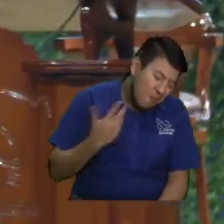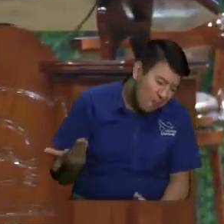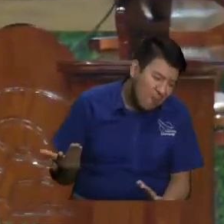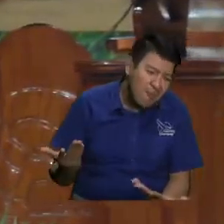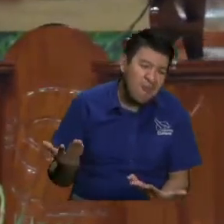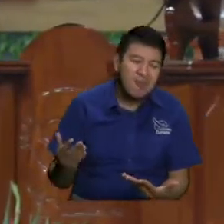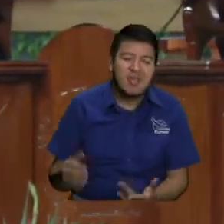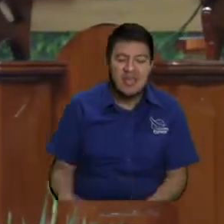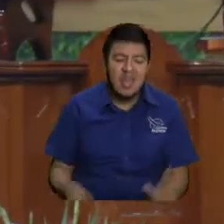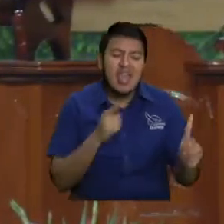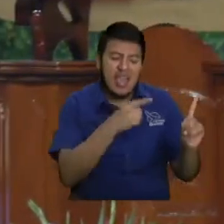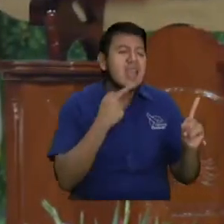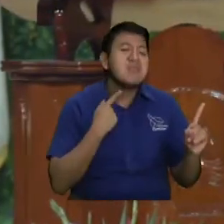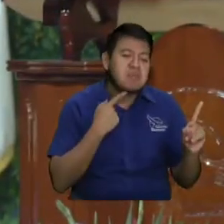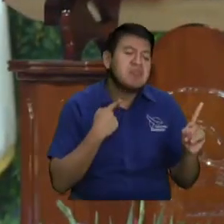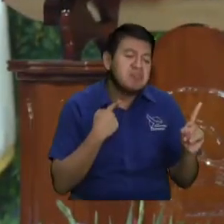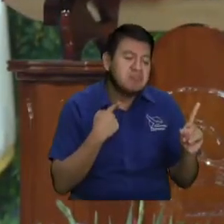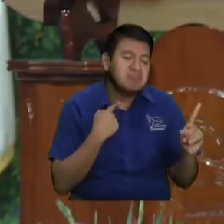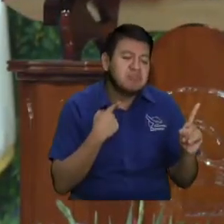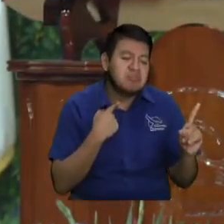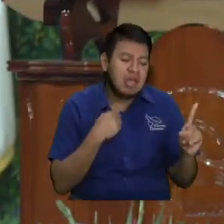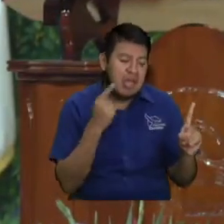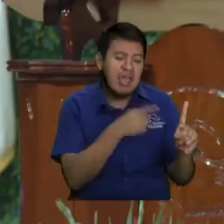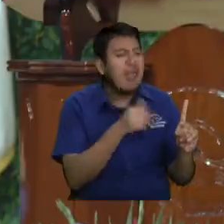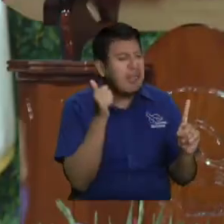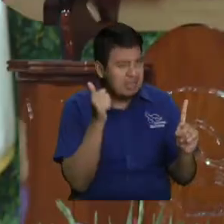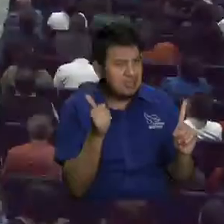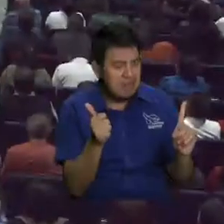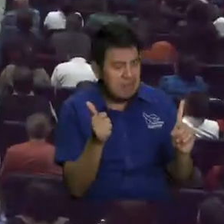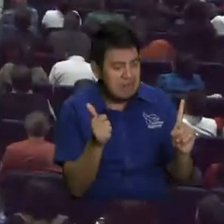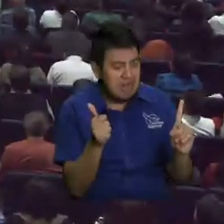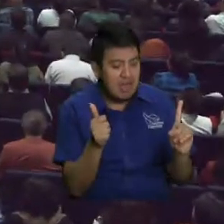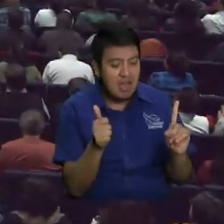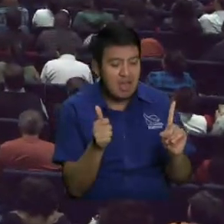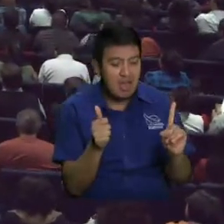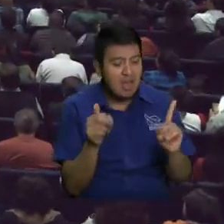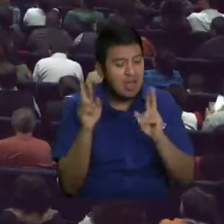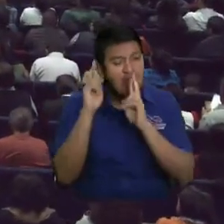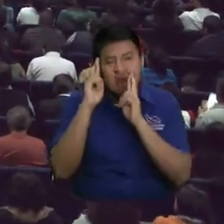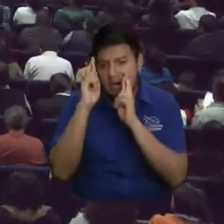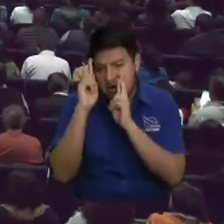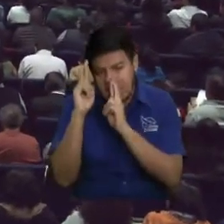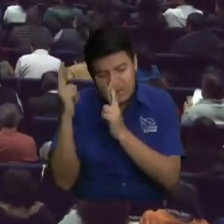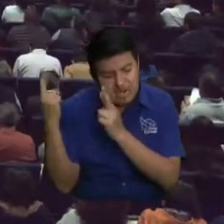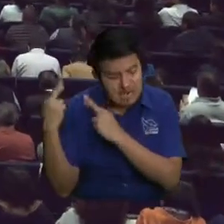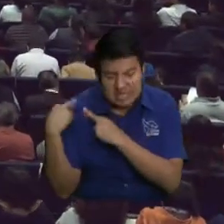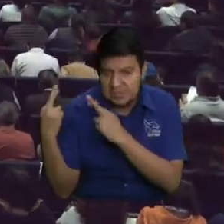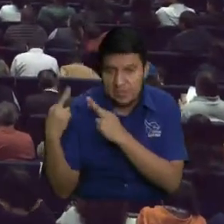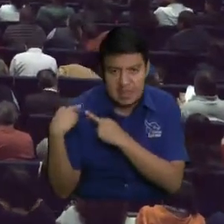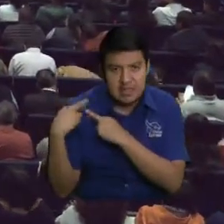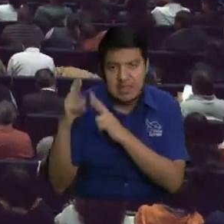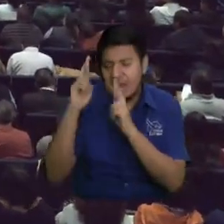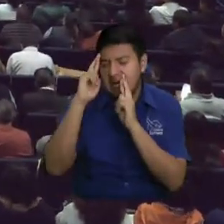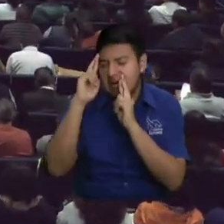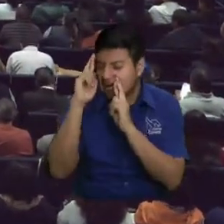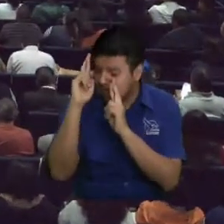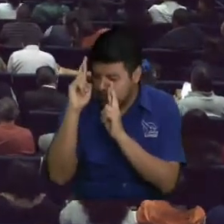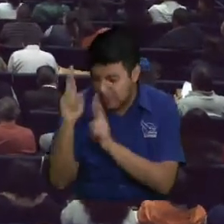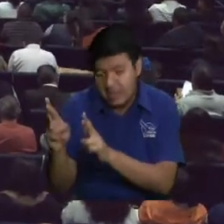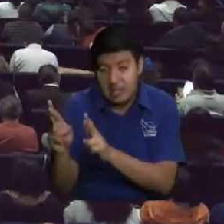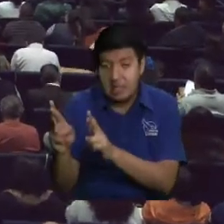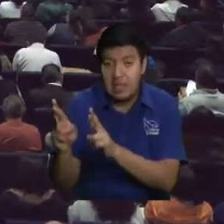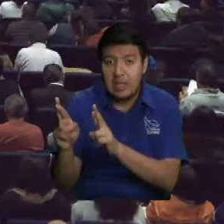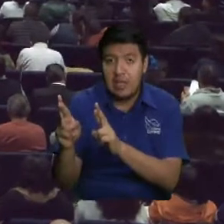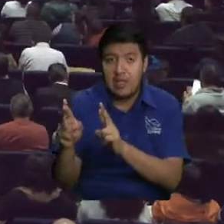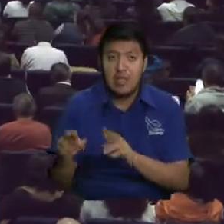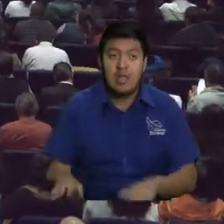viera que él es bien respetuoso, no se mete para nada con esos asuntos religiosos. Es más, yo hasta